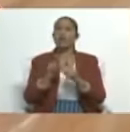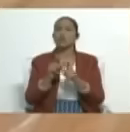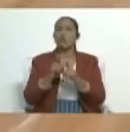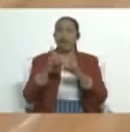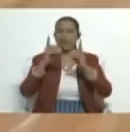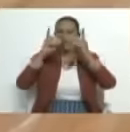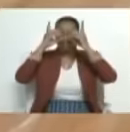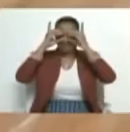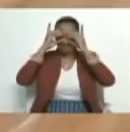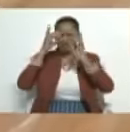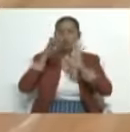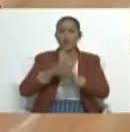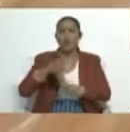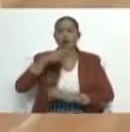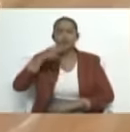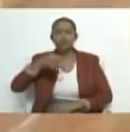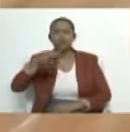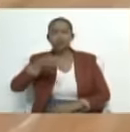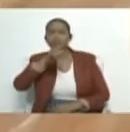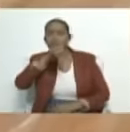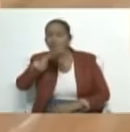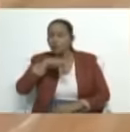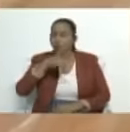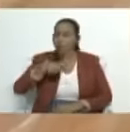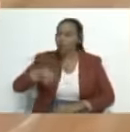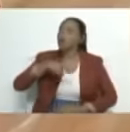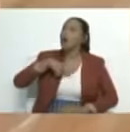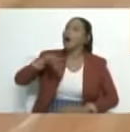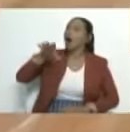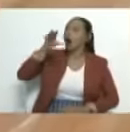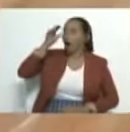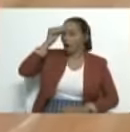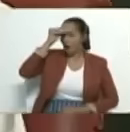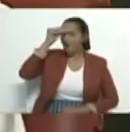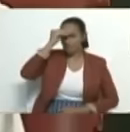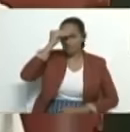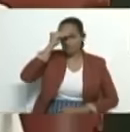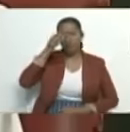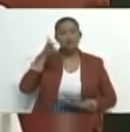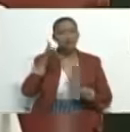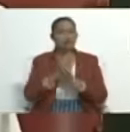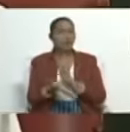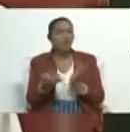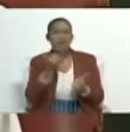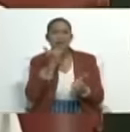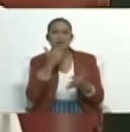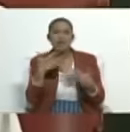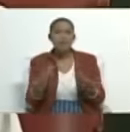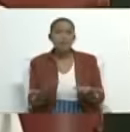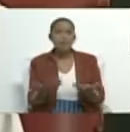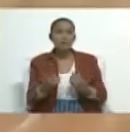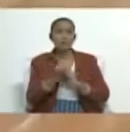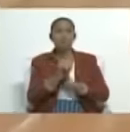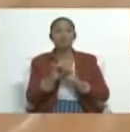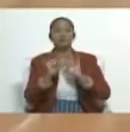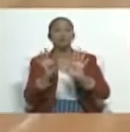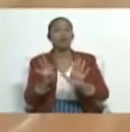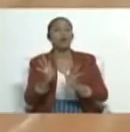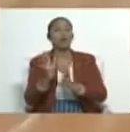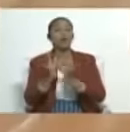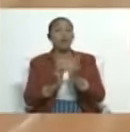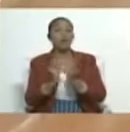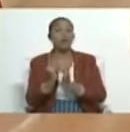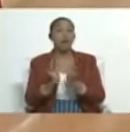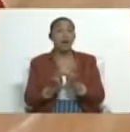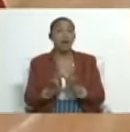vicepresidenta Delcy Rodríguez sobre lo ocurrido el 19 de abril y